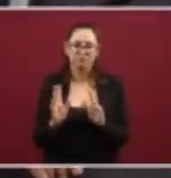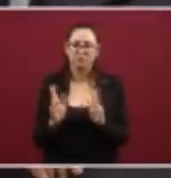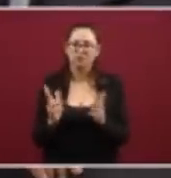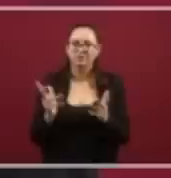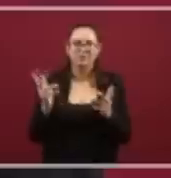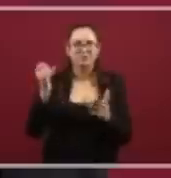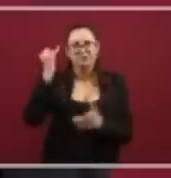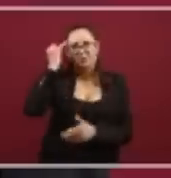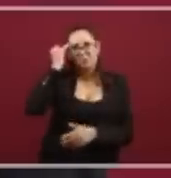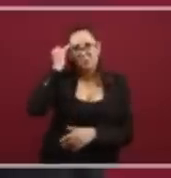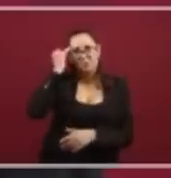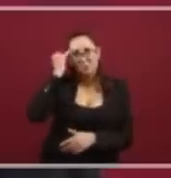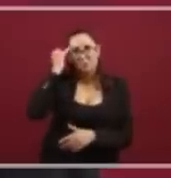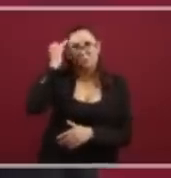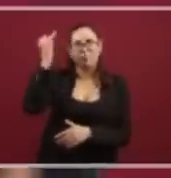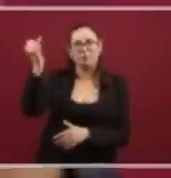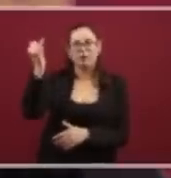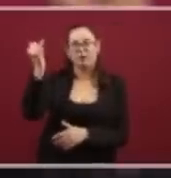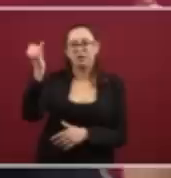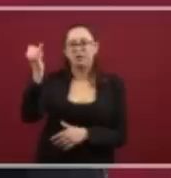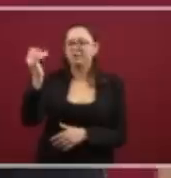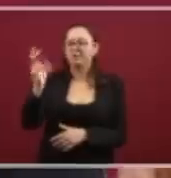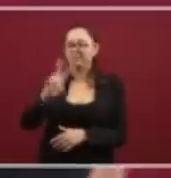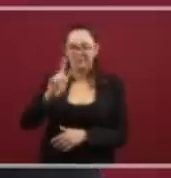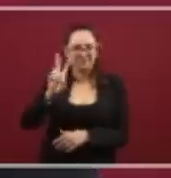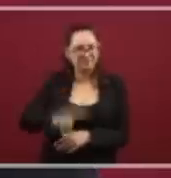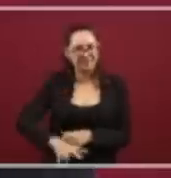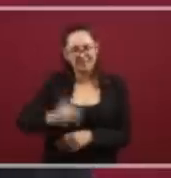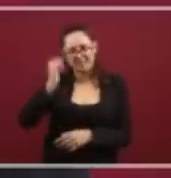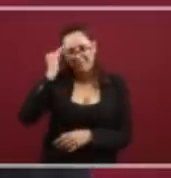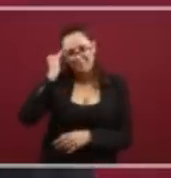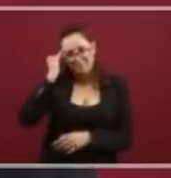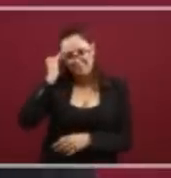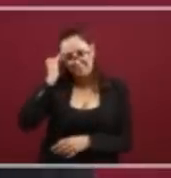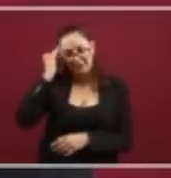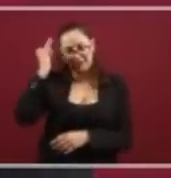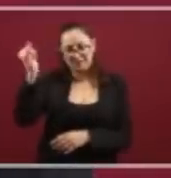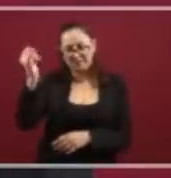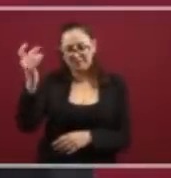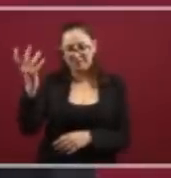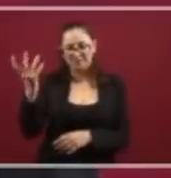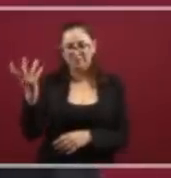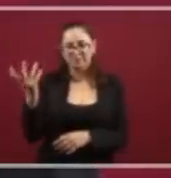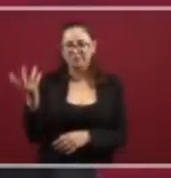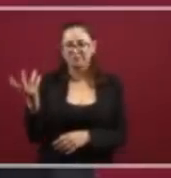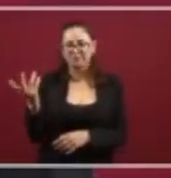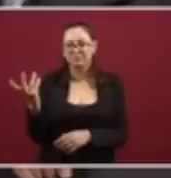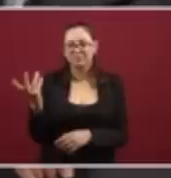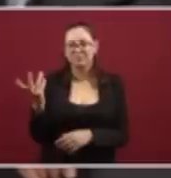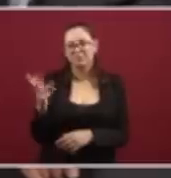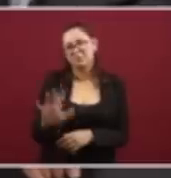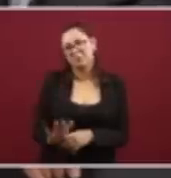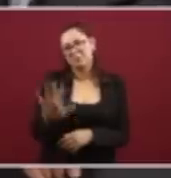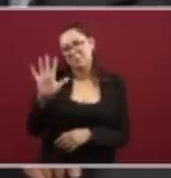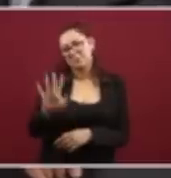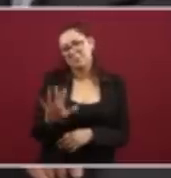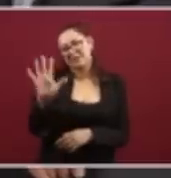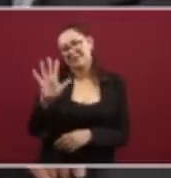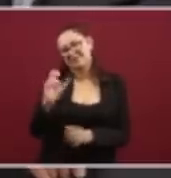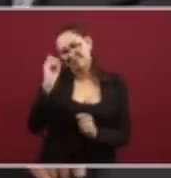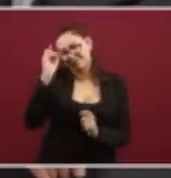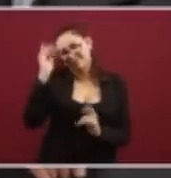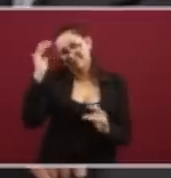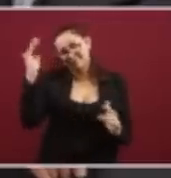imaginar así aunque sea en términos muy esquemáticos